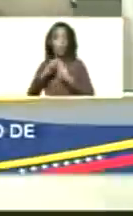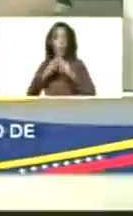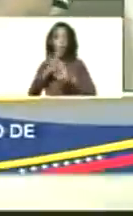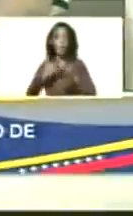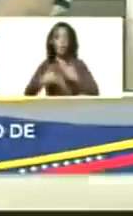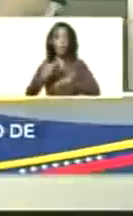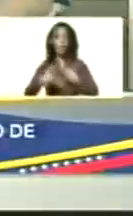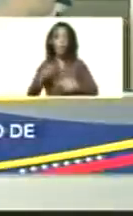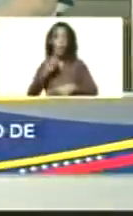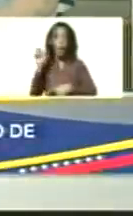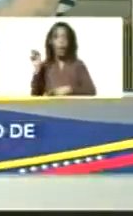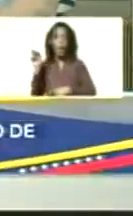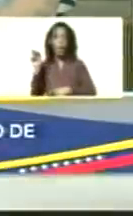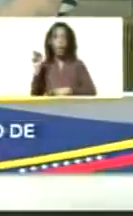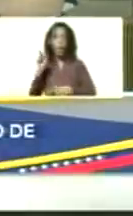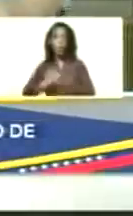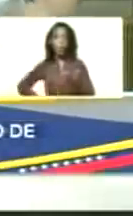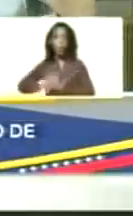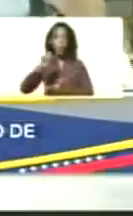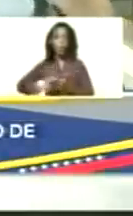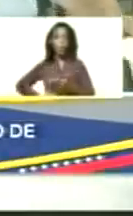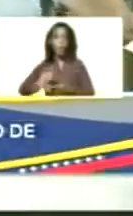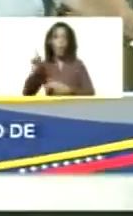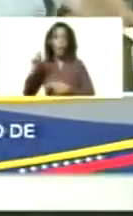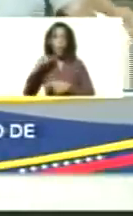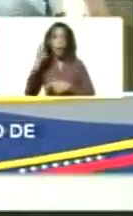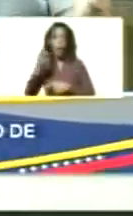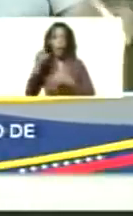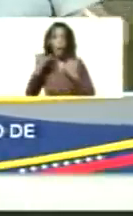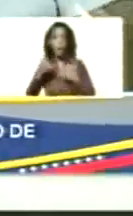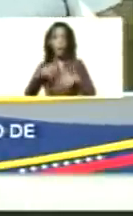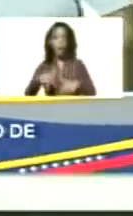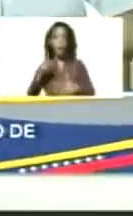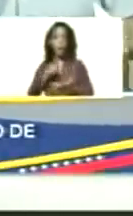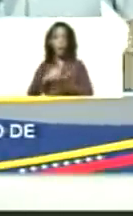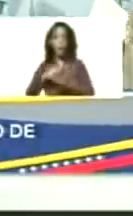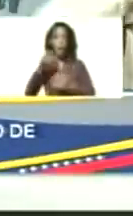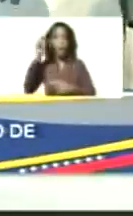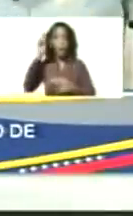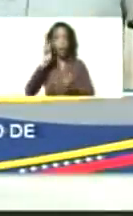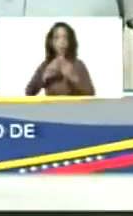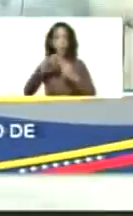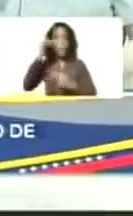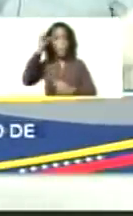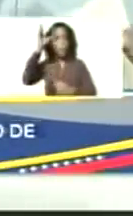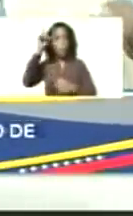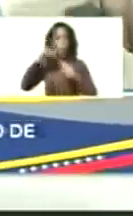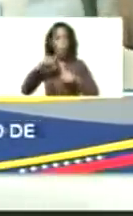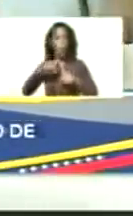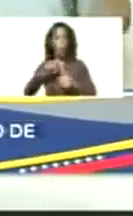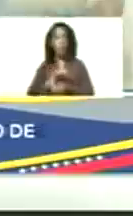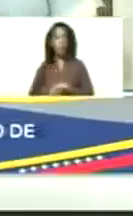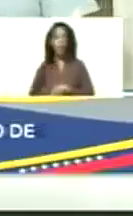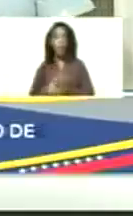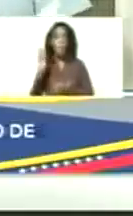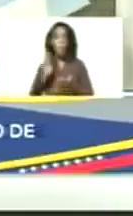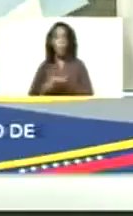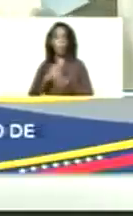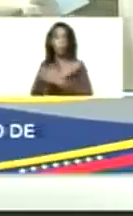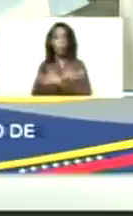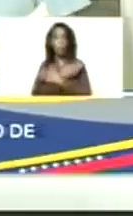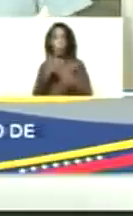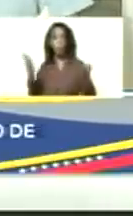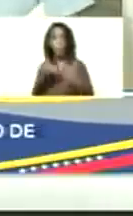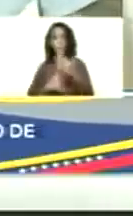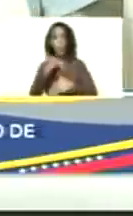servicio. Ellos, sus contratados, ellos hoy están acá transfiriendo su conocimiento, poniéndose a disposición del